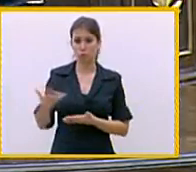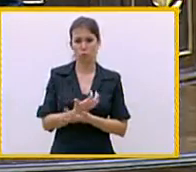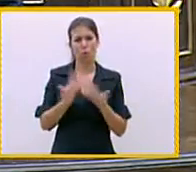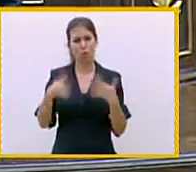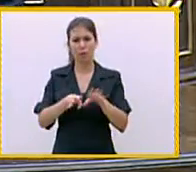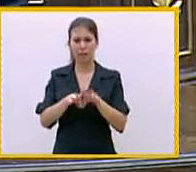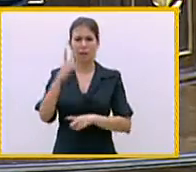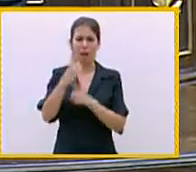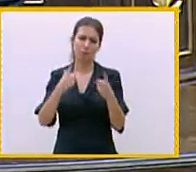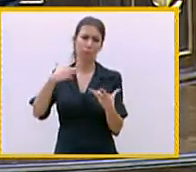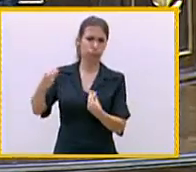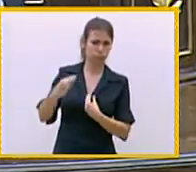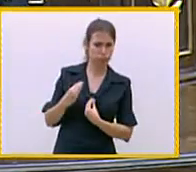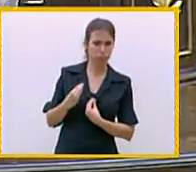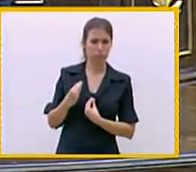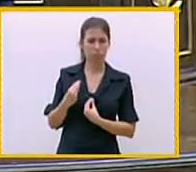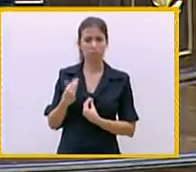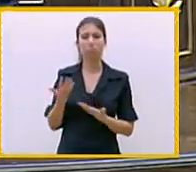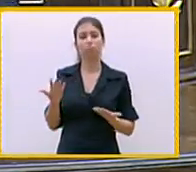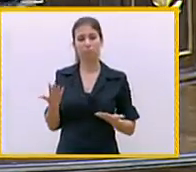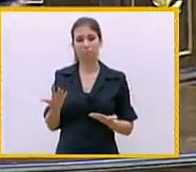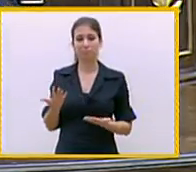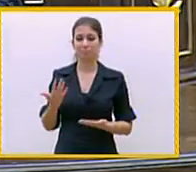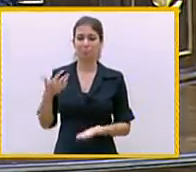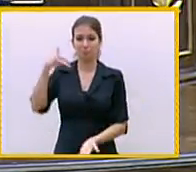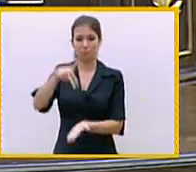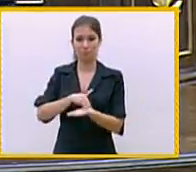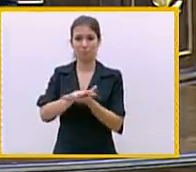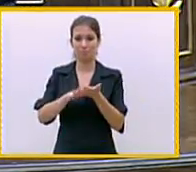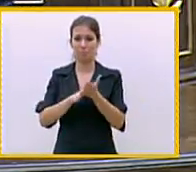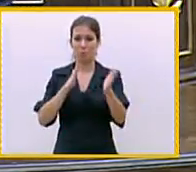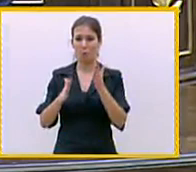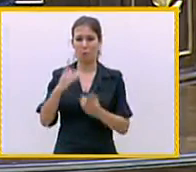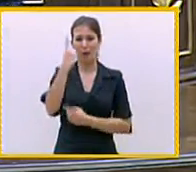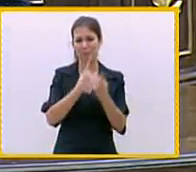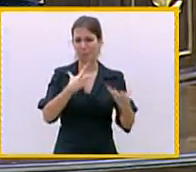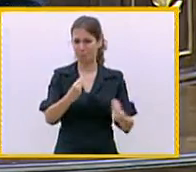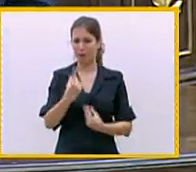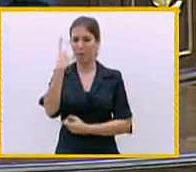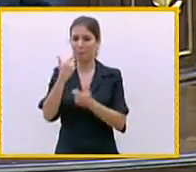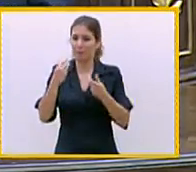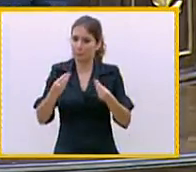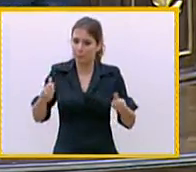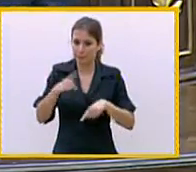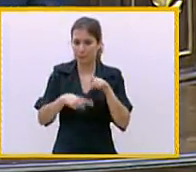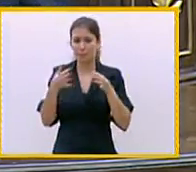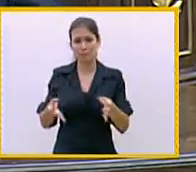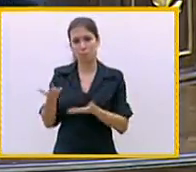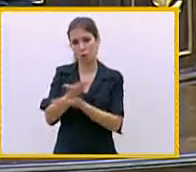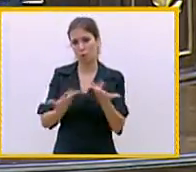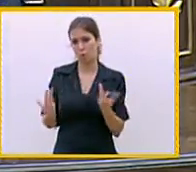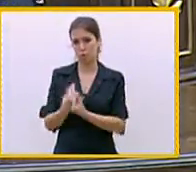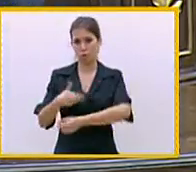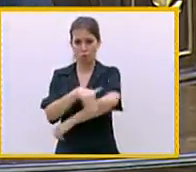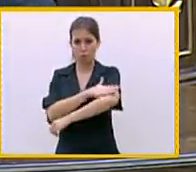reproches vienen y lo han hecho en unos momentos más, en otros menos, colaborando con el Gobierno. Mi respeto a todos